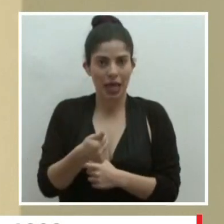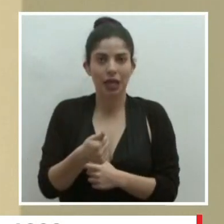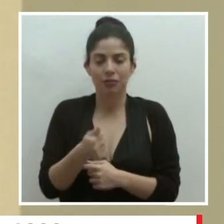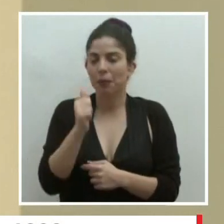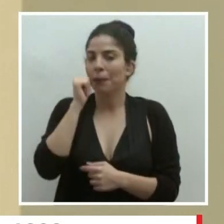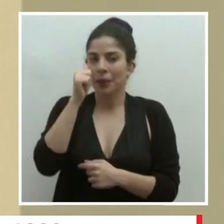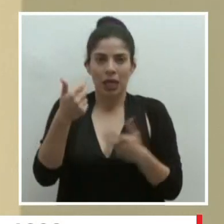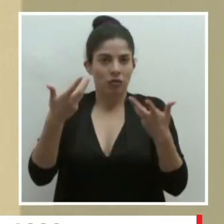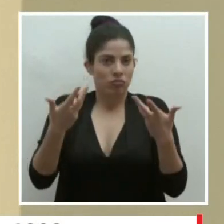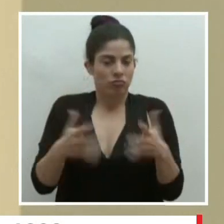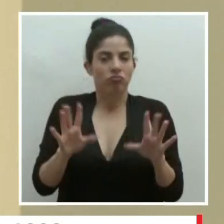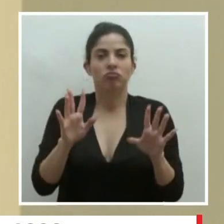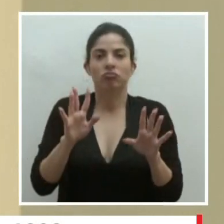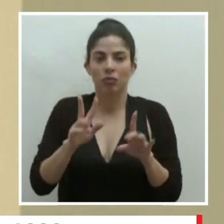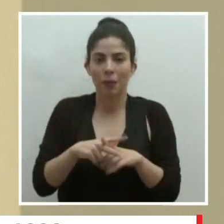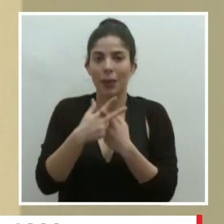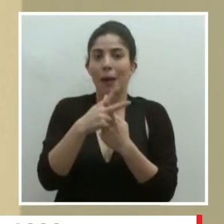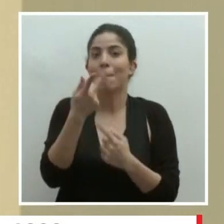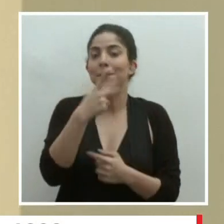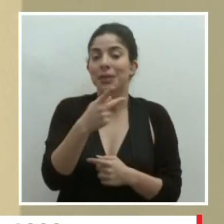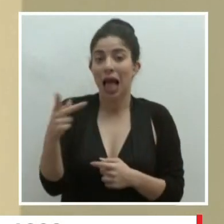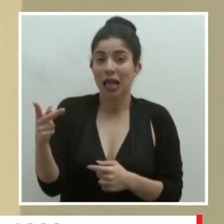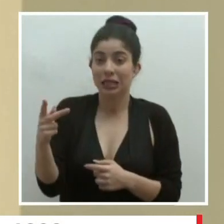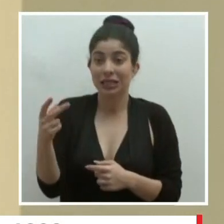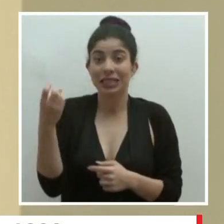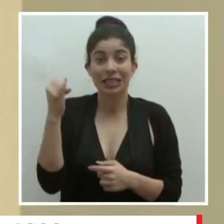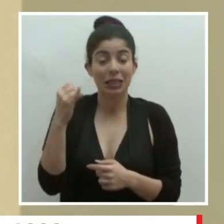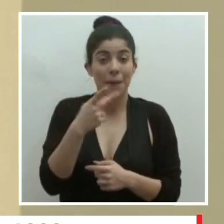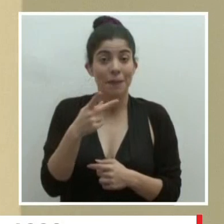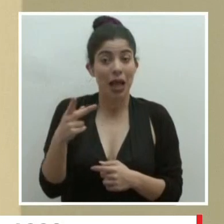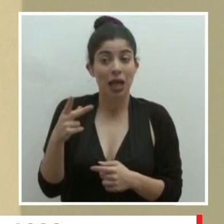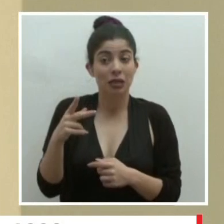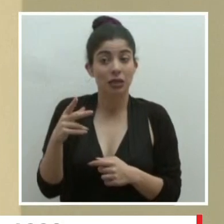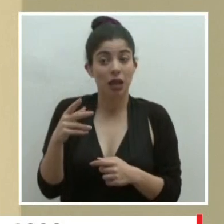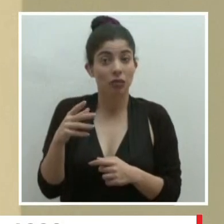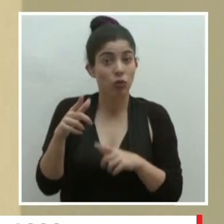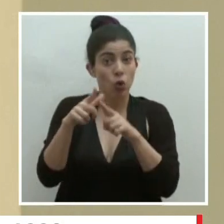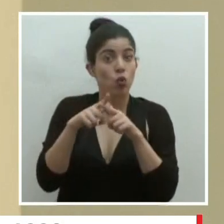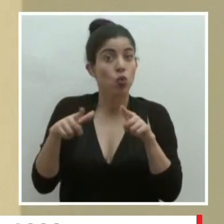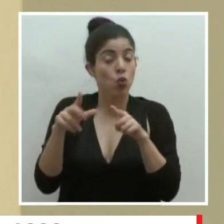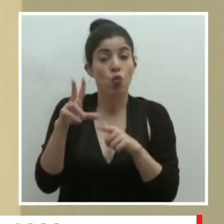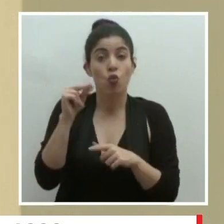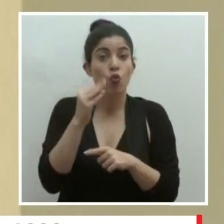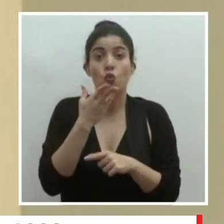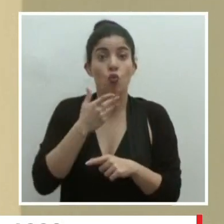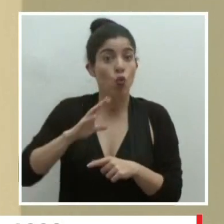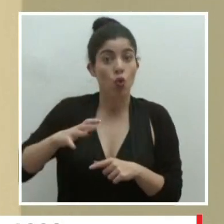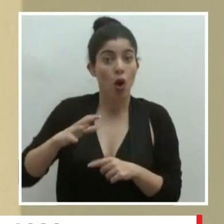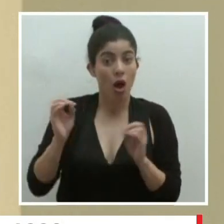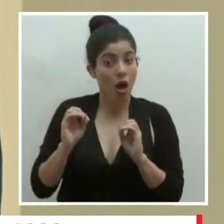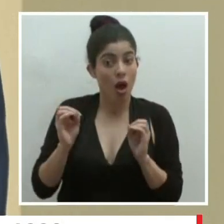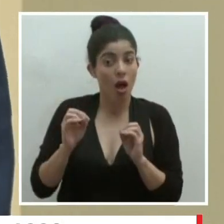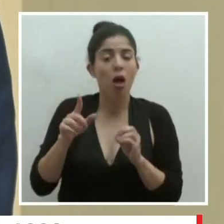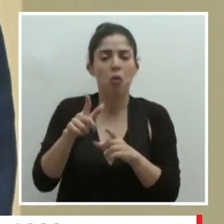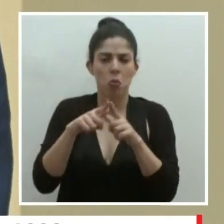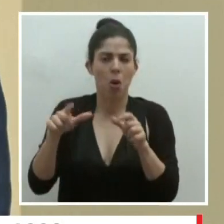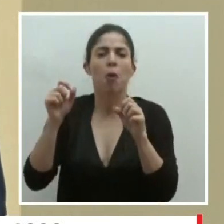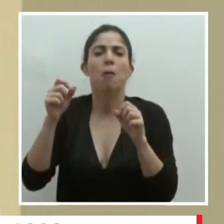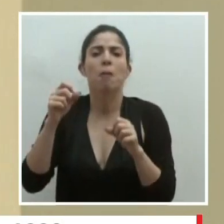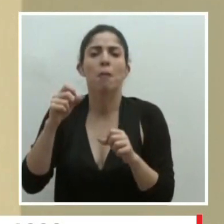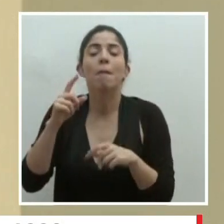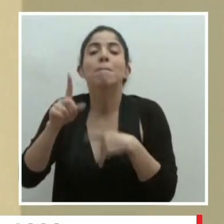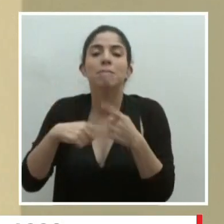Justamente ya mañana las playas que no estén en zona de alerta naranja podrán incrementar,